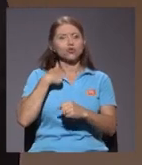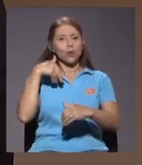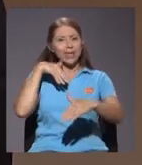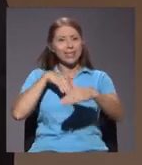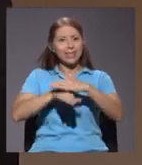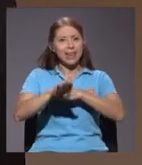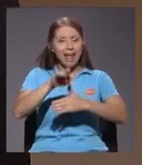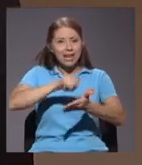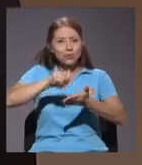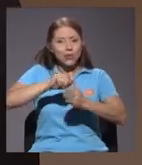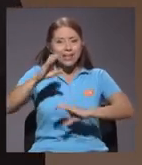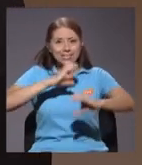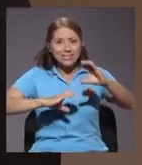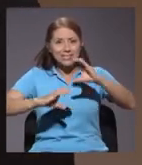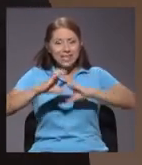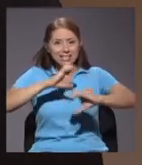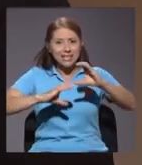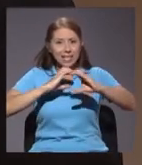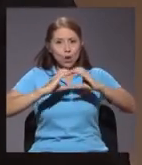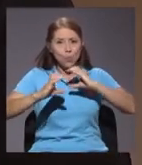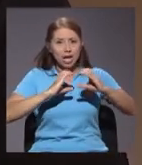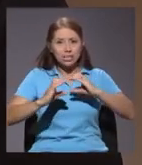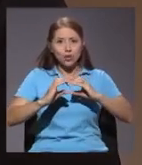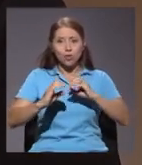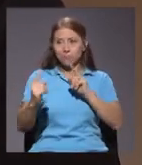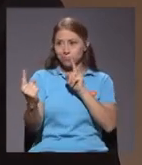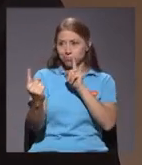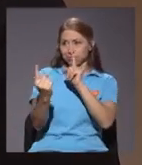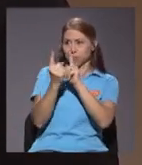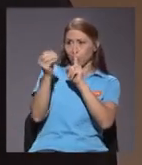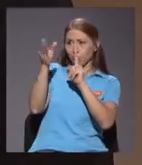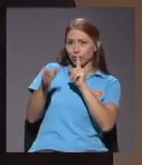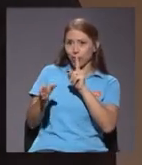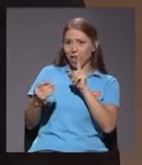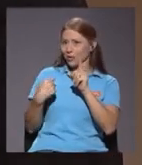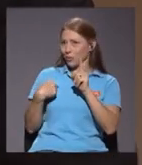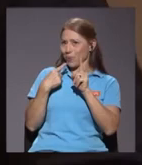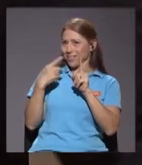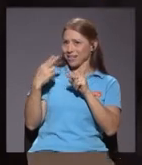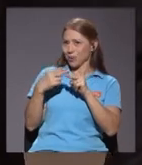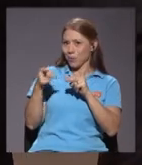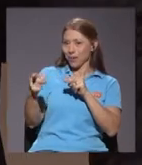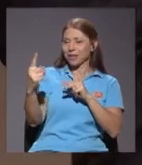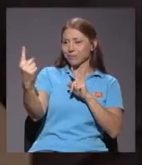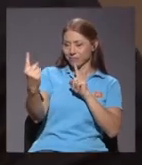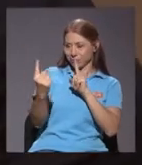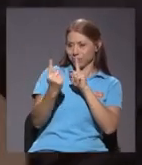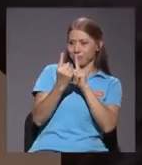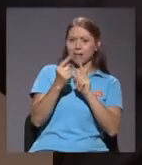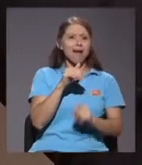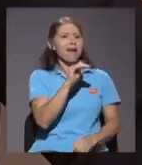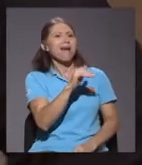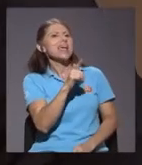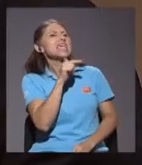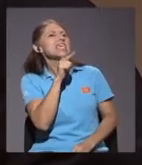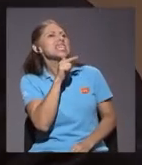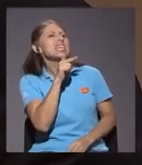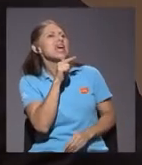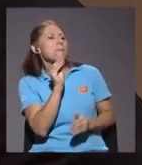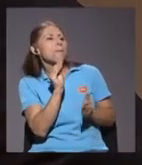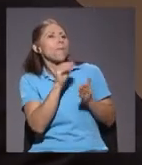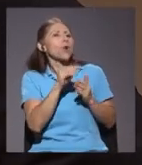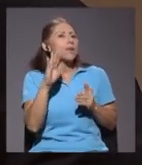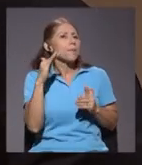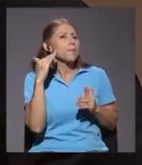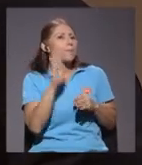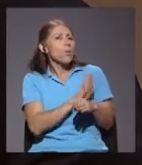ciencias de la comunicación me topé de una profesora cuyo nombre no va a decir hoy y me dijo rafael quien pone música un noticiero